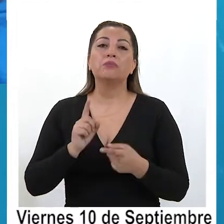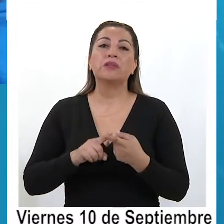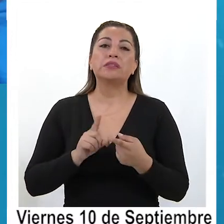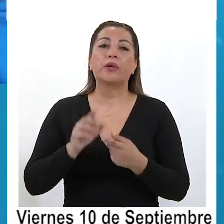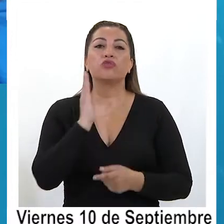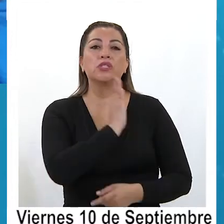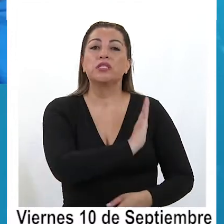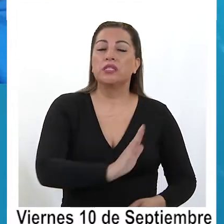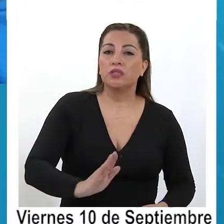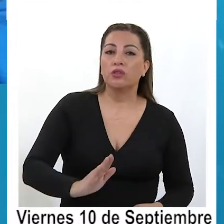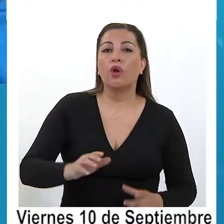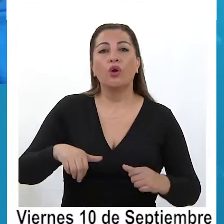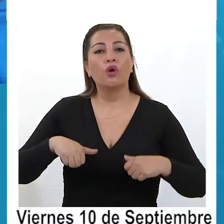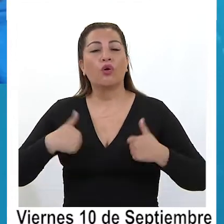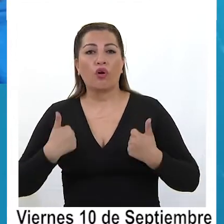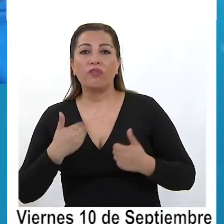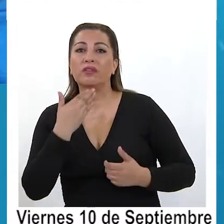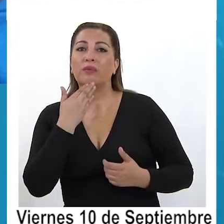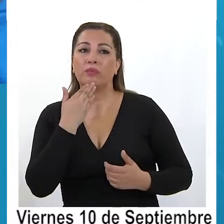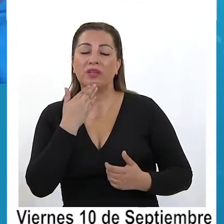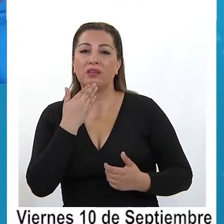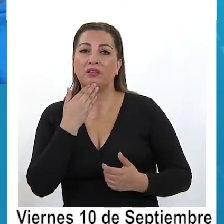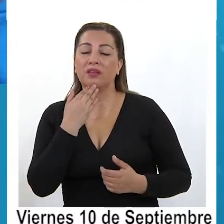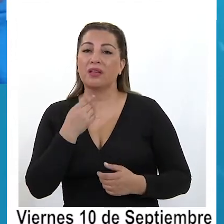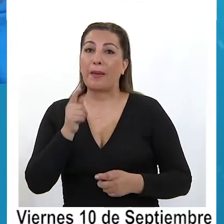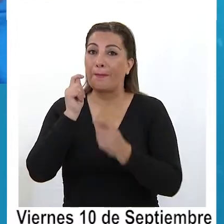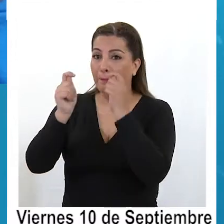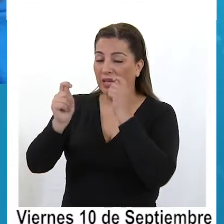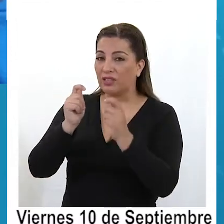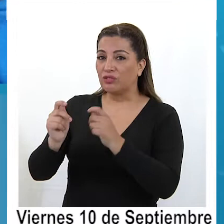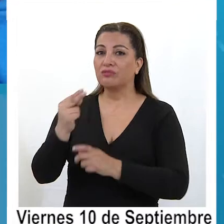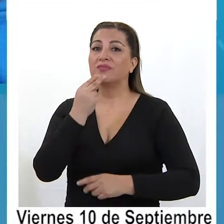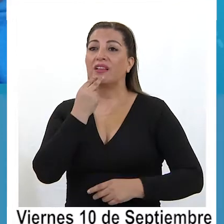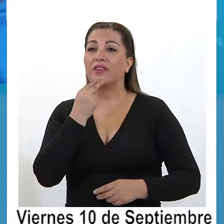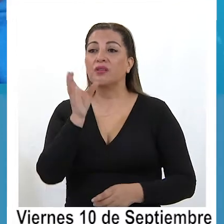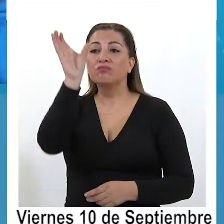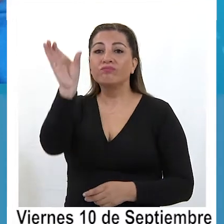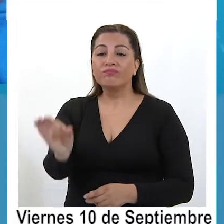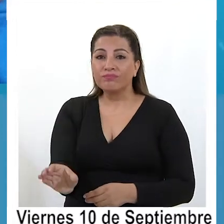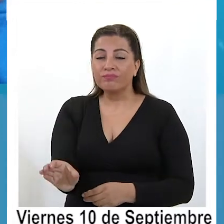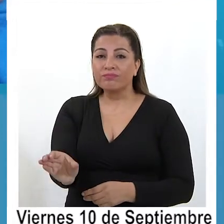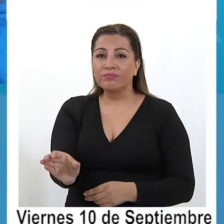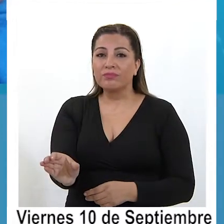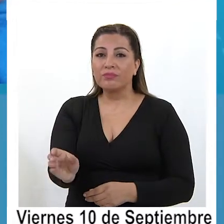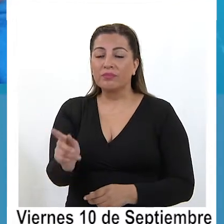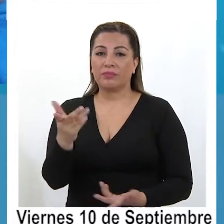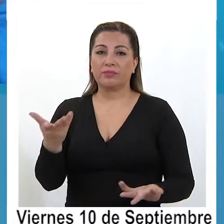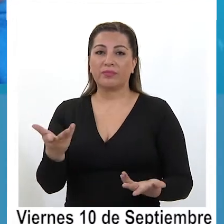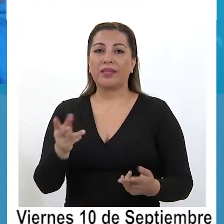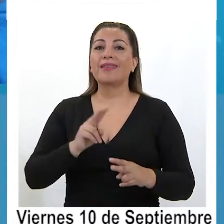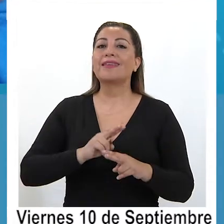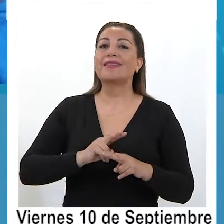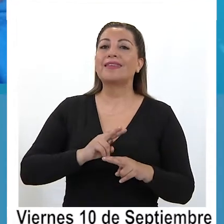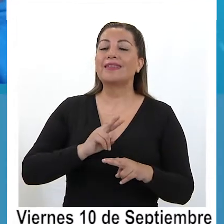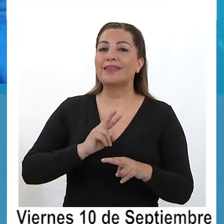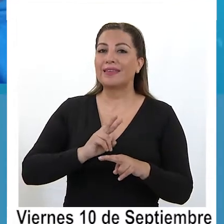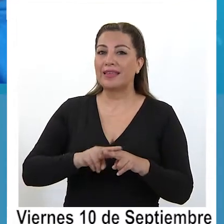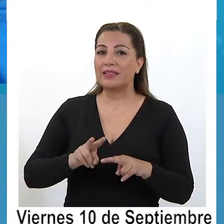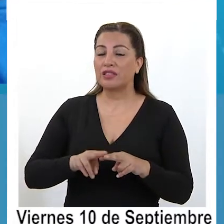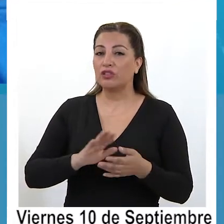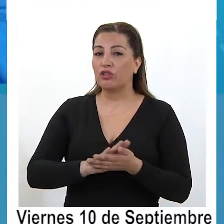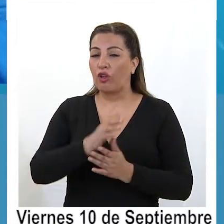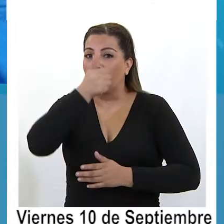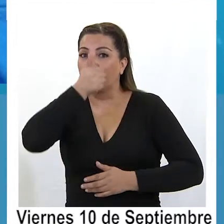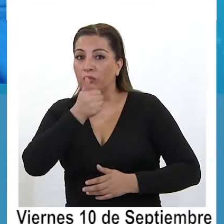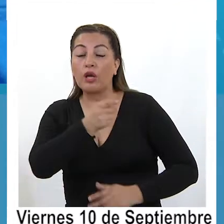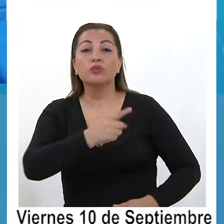niñas, adolescentes o cuando se pone en riesgo la salud, la integridad física o la vida de las personas que están ejerciendo este ingreso irregular. Es